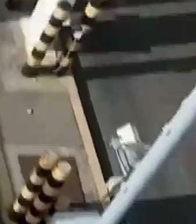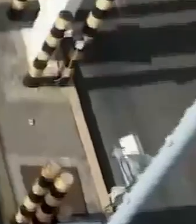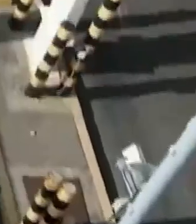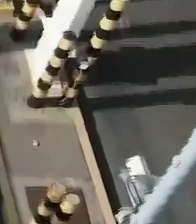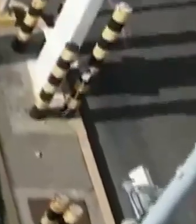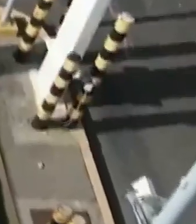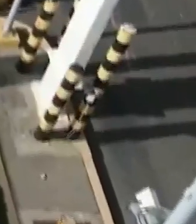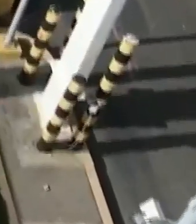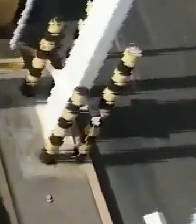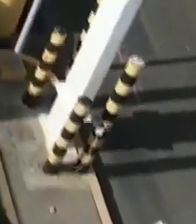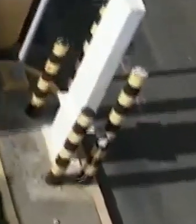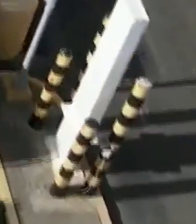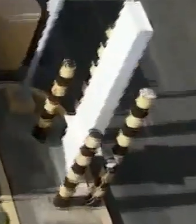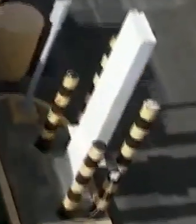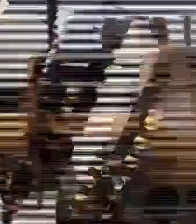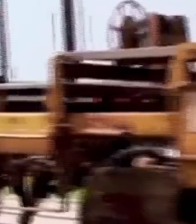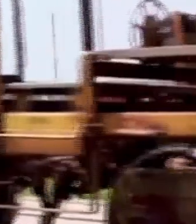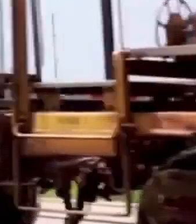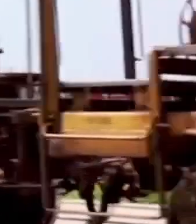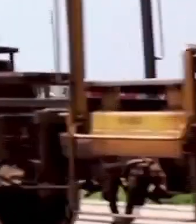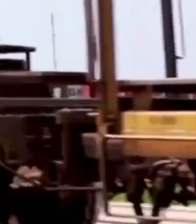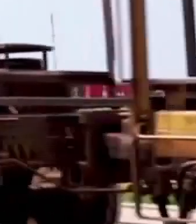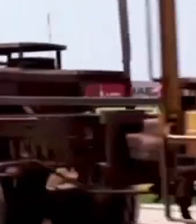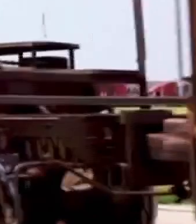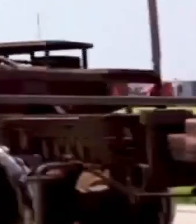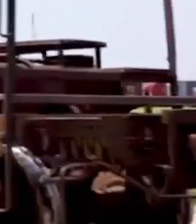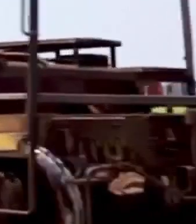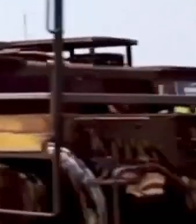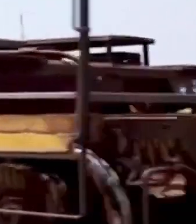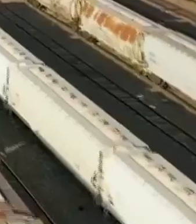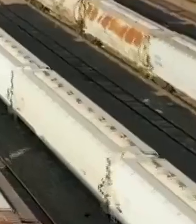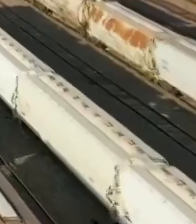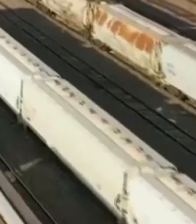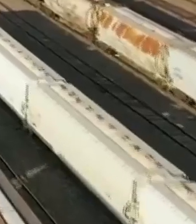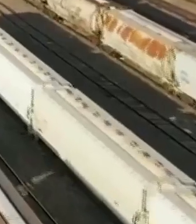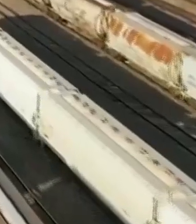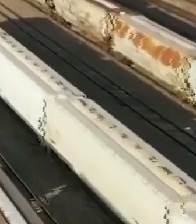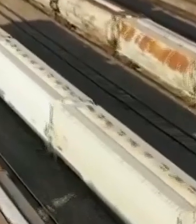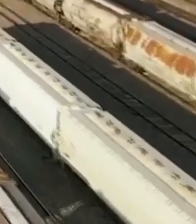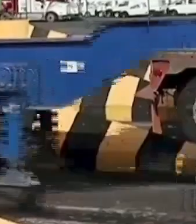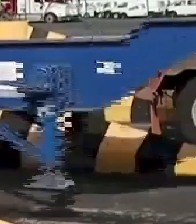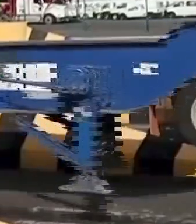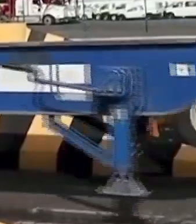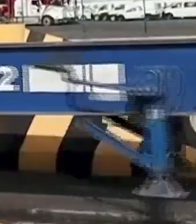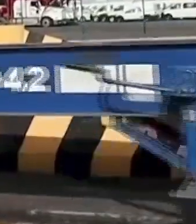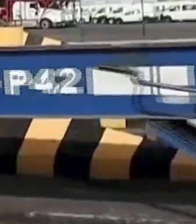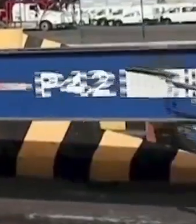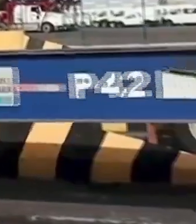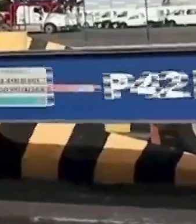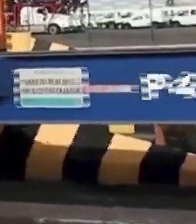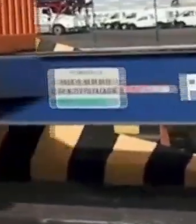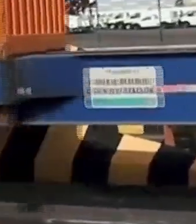aduanales. El SAT y la ANAM reforzarán y profundizarán la estrategia para poner en orden al sistema aduanero